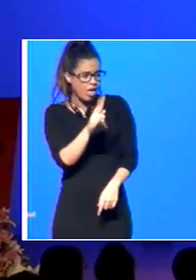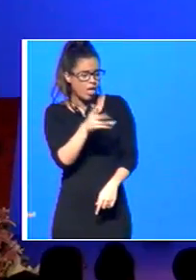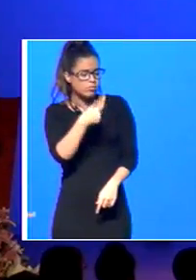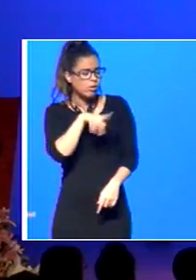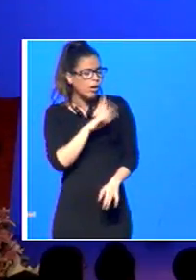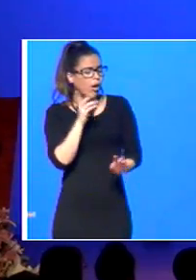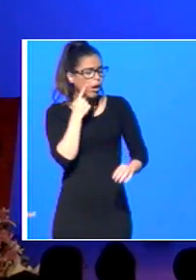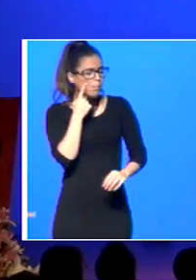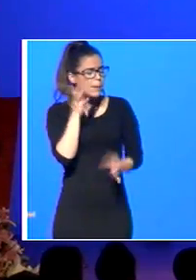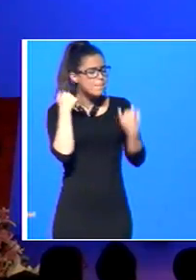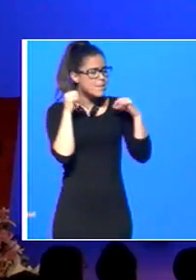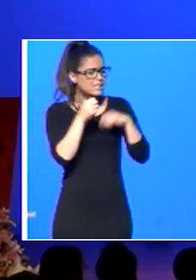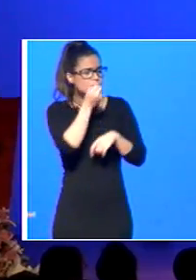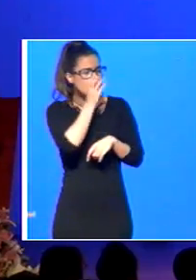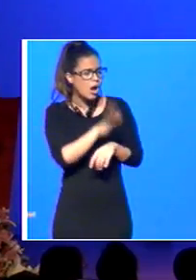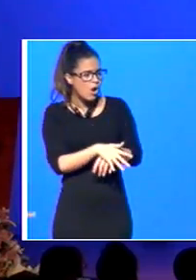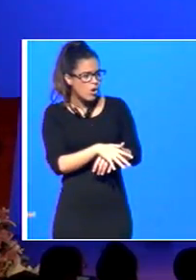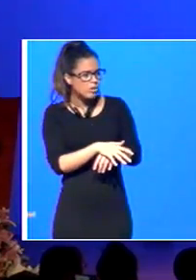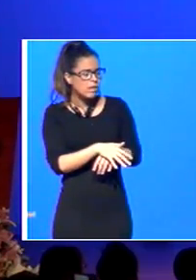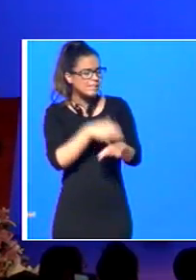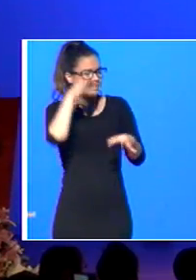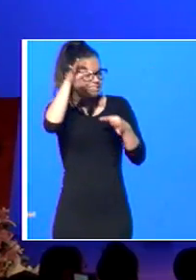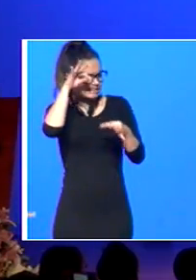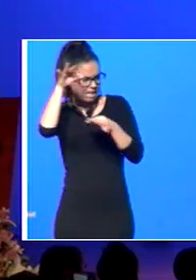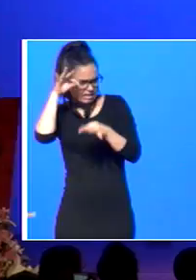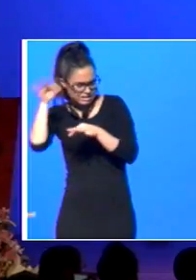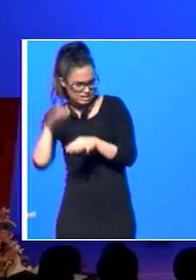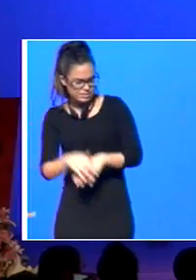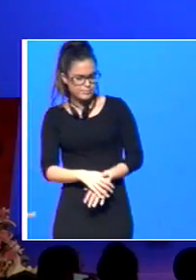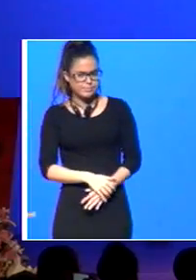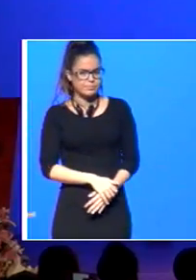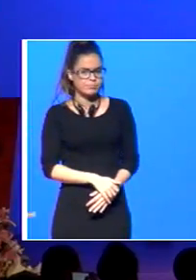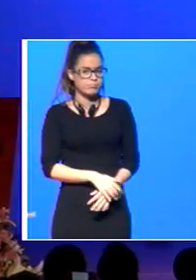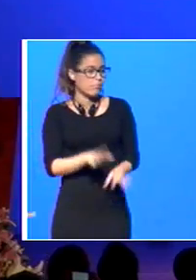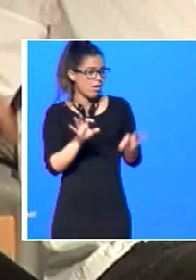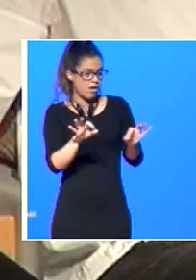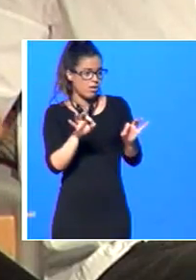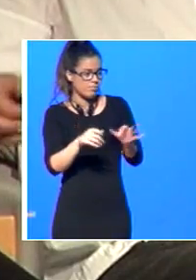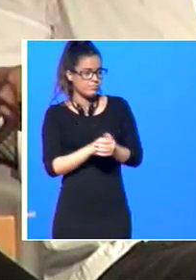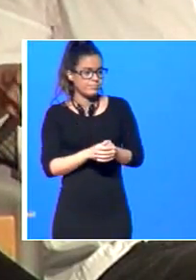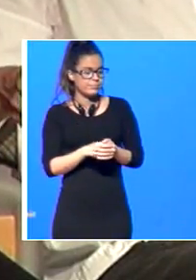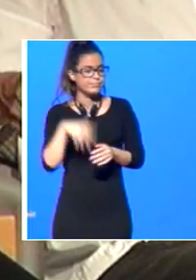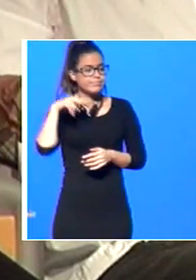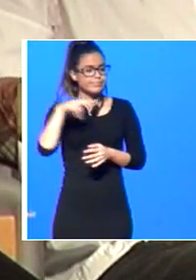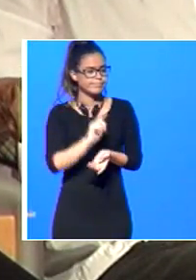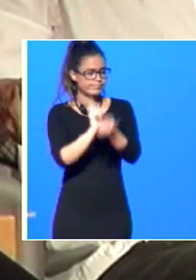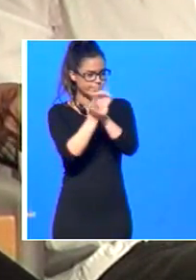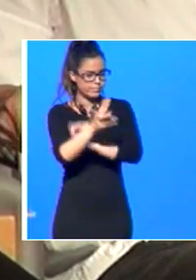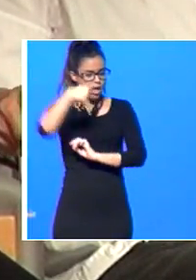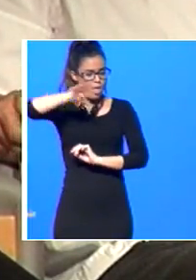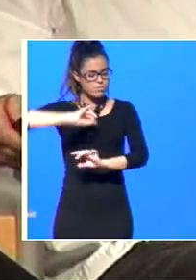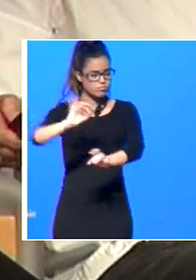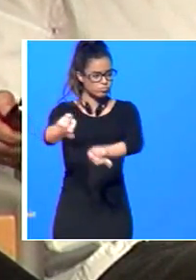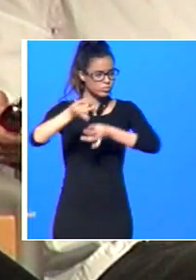praktika onak eta zehatzak, Eta horrela izango da. Ellos nos van a comentar ya en concreto,